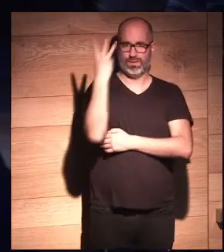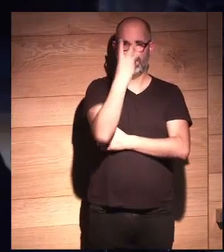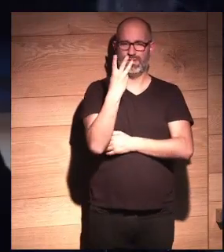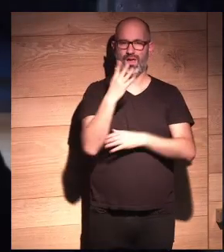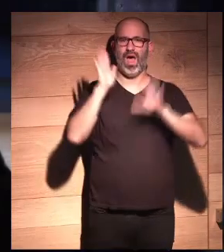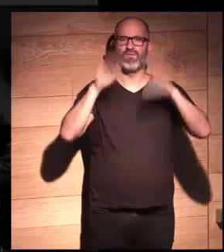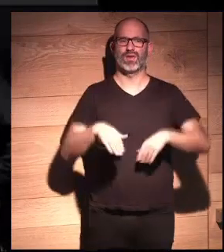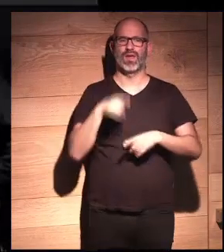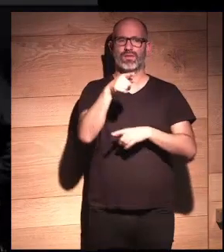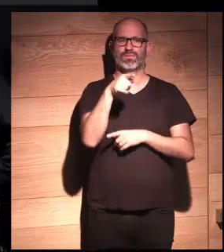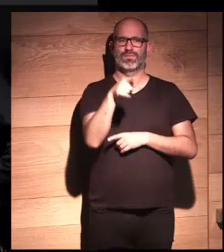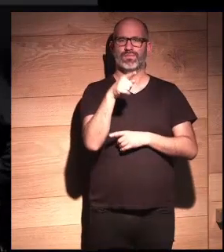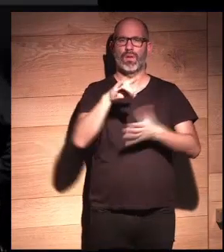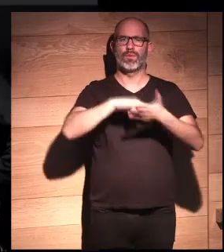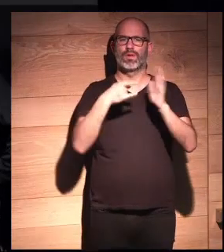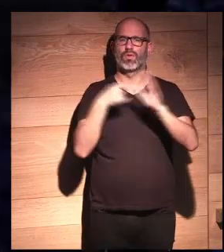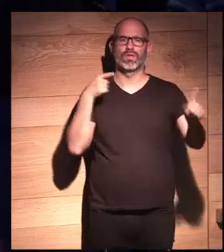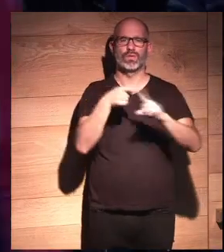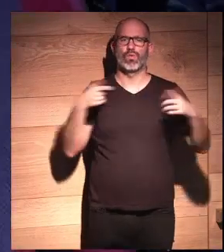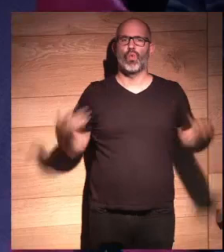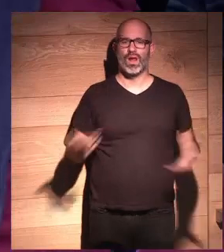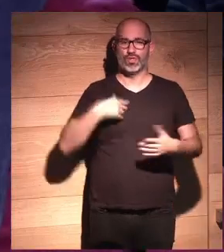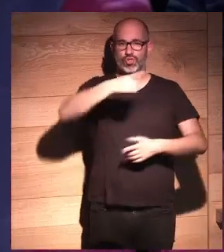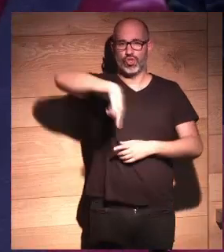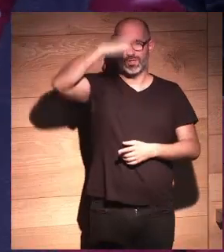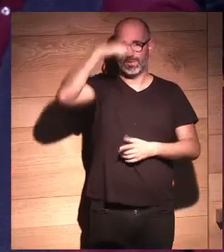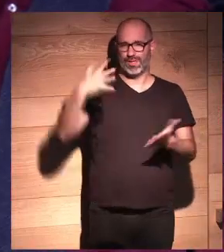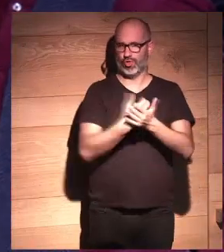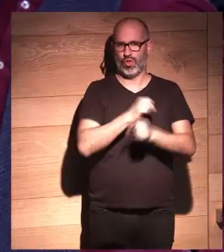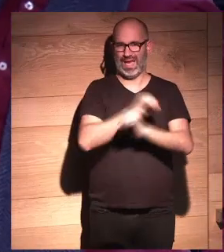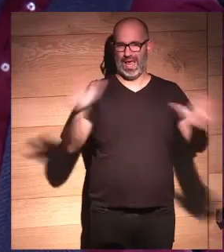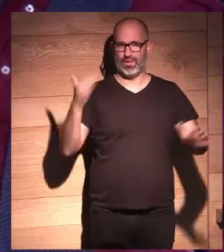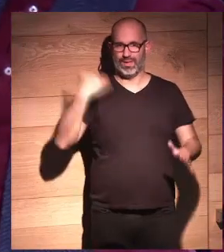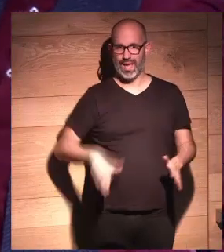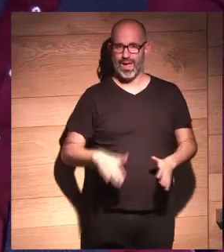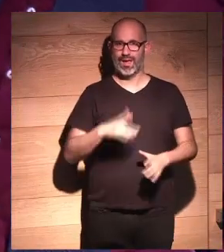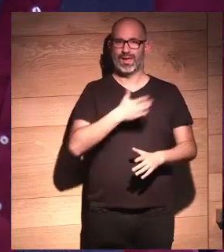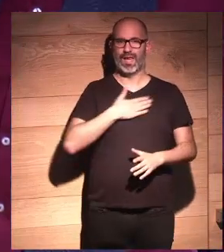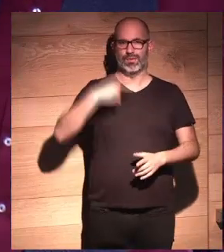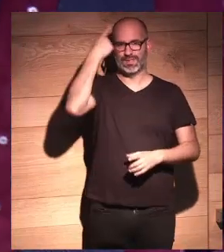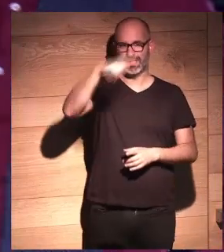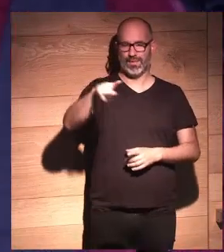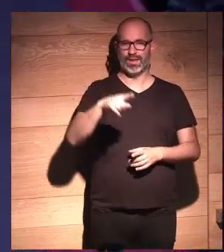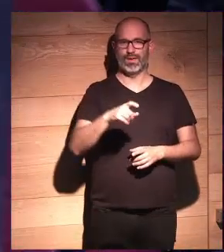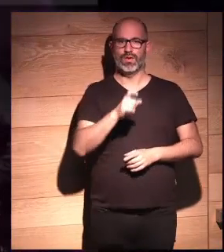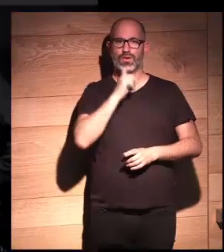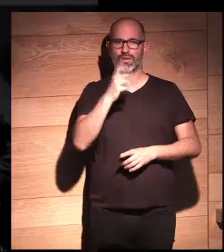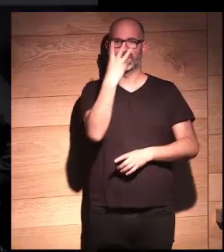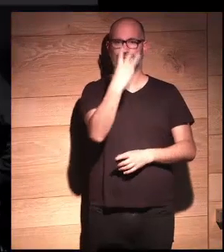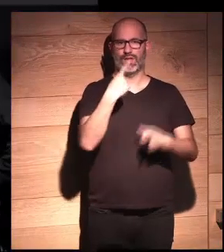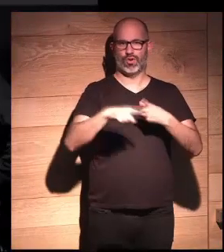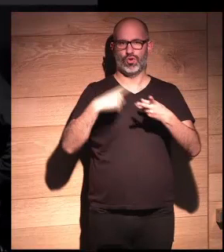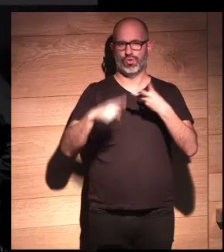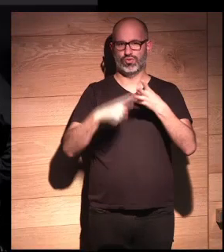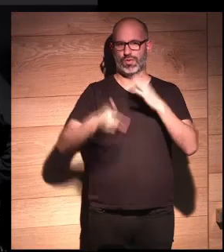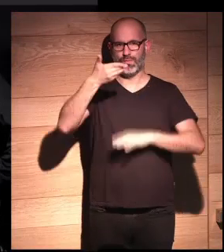Realmente, ¿cuál es el status quo del proyecto? Sí que sabemos que ya tenemos todo bien claro. Tenemos como que los tres pilares fundamentales antes de